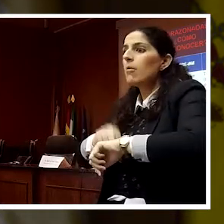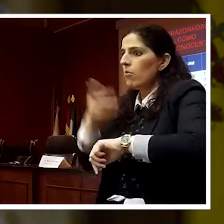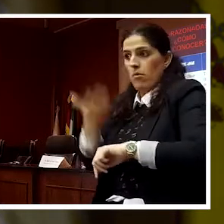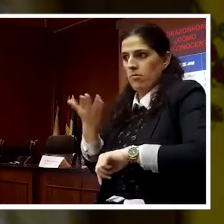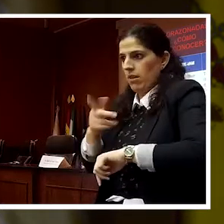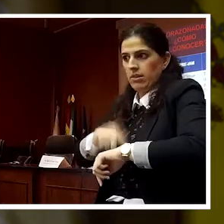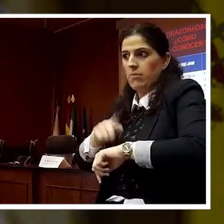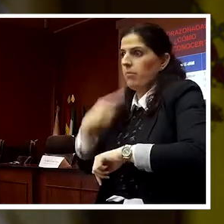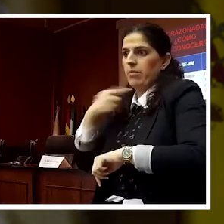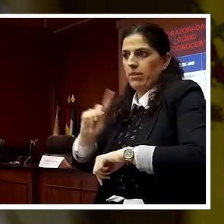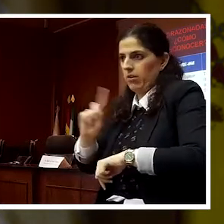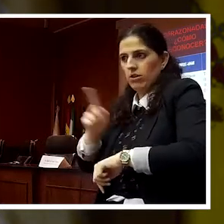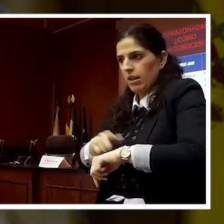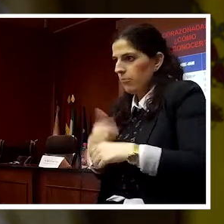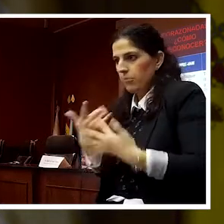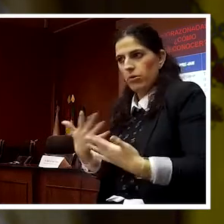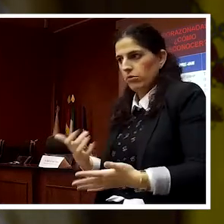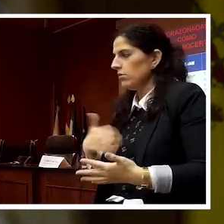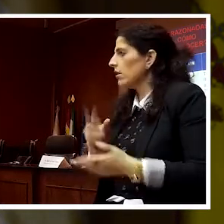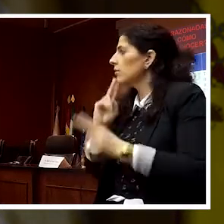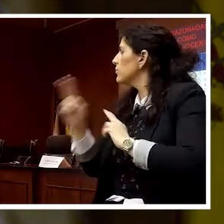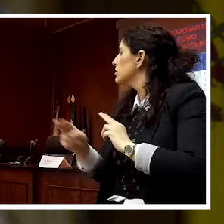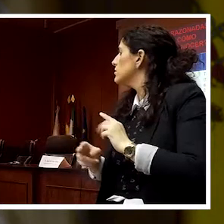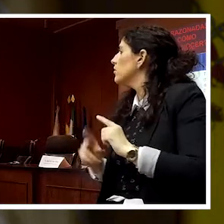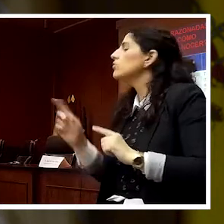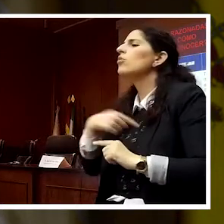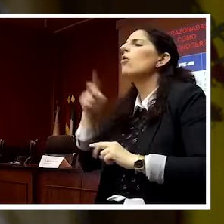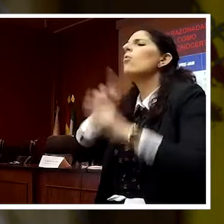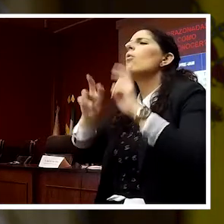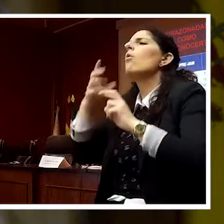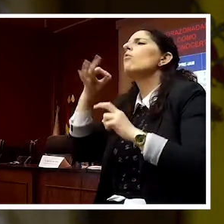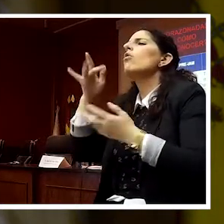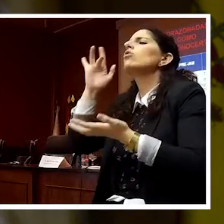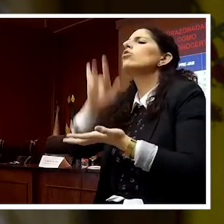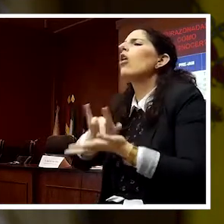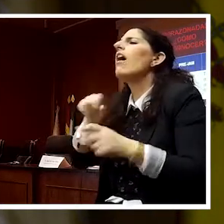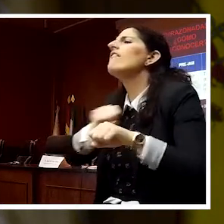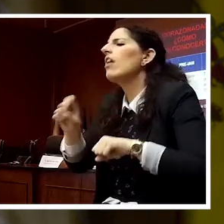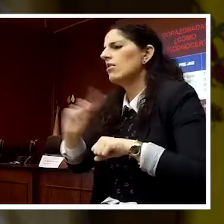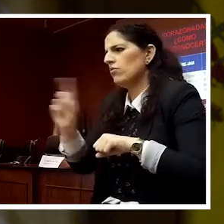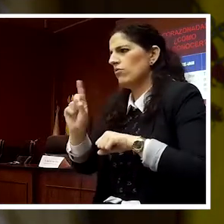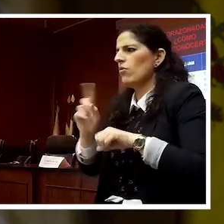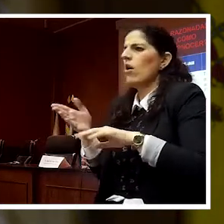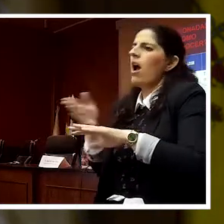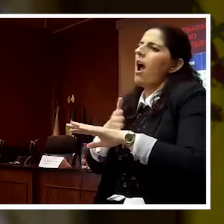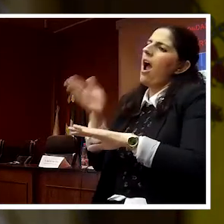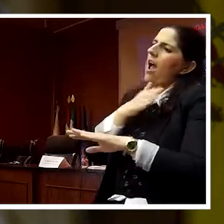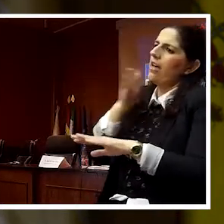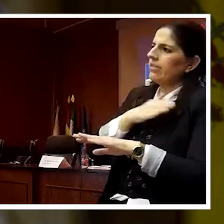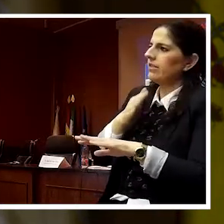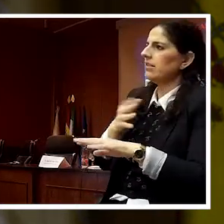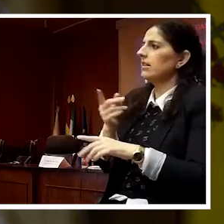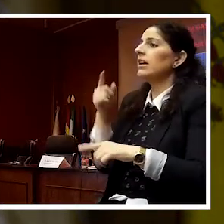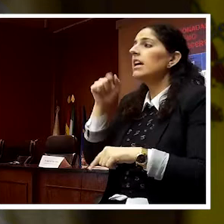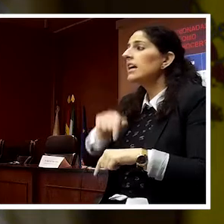clave. Entonces, no quiero centrarme solamente en el momento del infarto, sino precisamente cuando éste